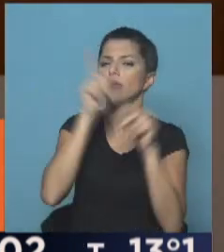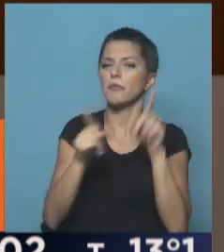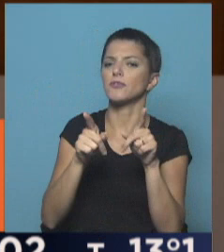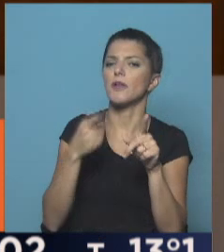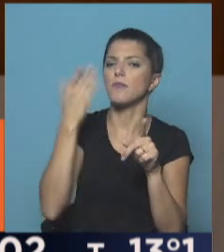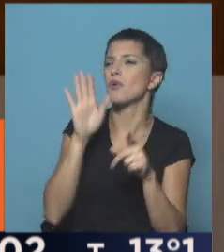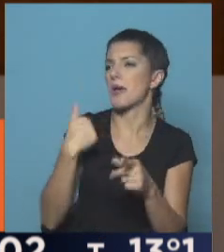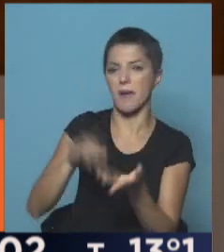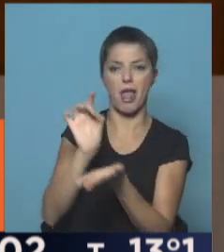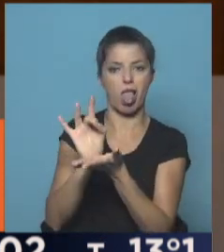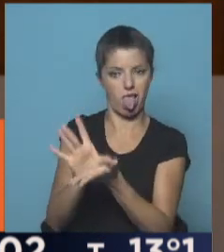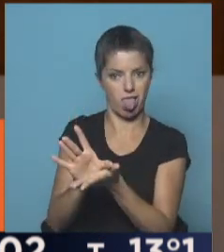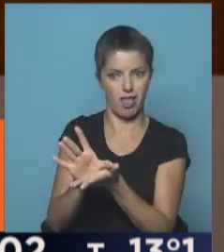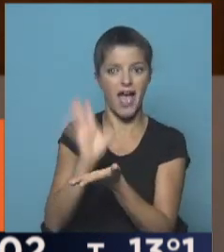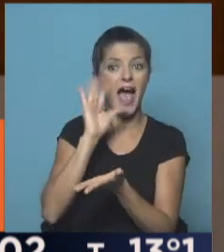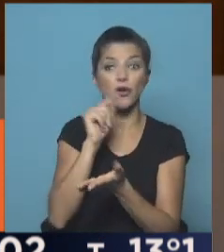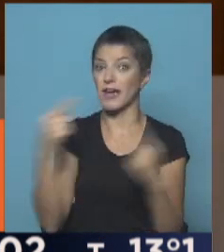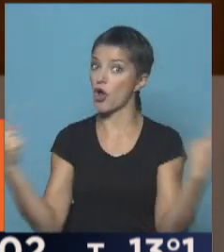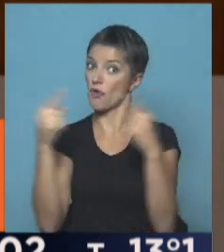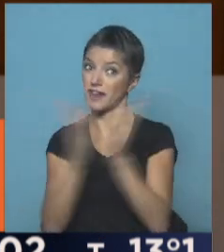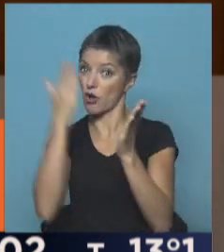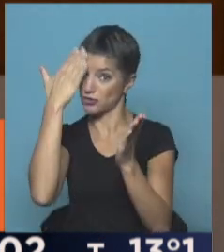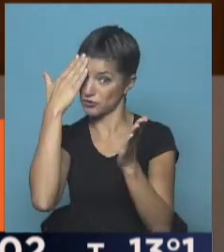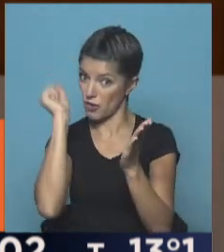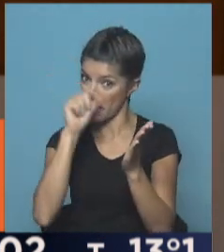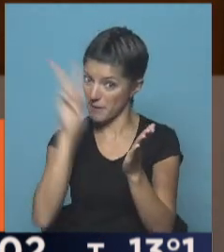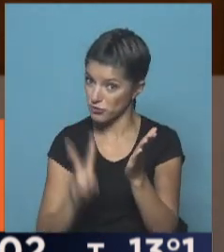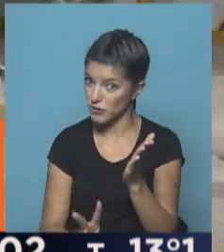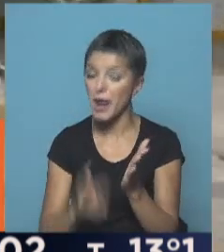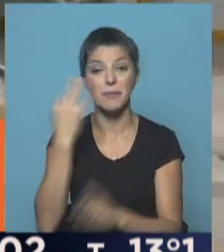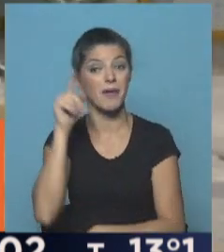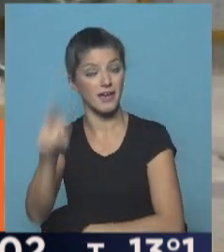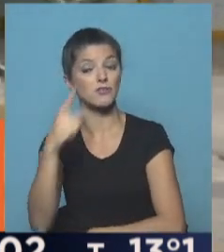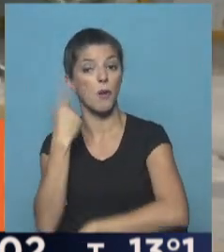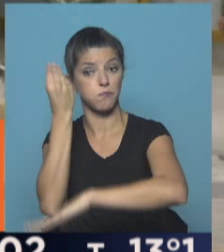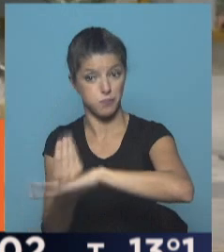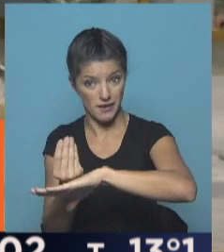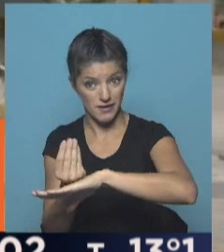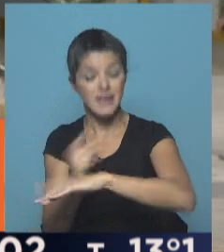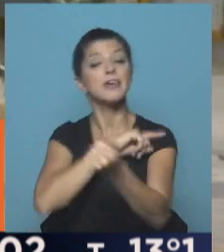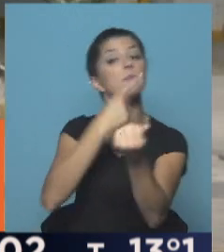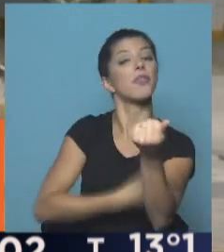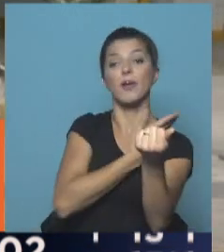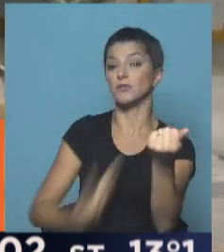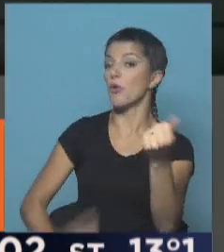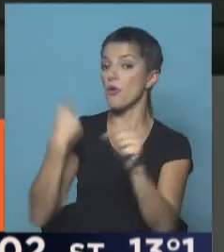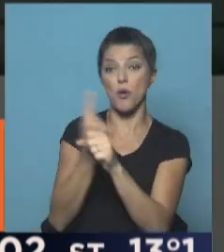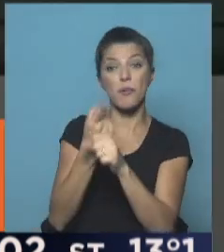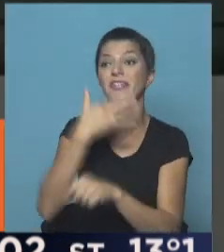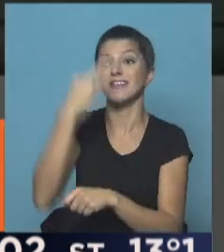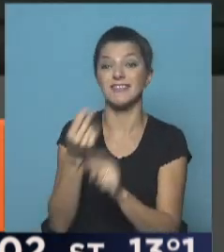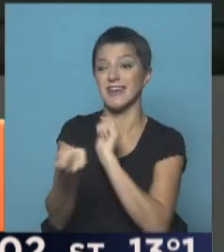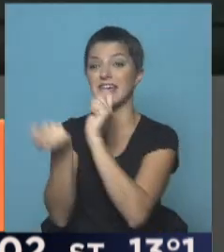inminente destitución, algo inconstitucional, ya que se trata de un cargo autónomo sobre el que el Ejecutivo no tiene potestad,